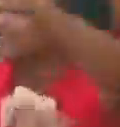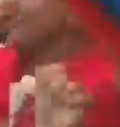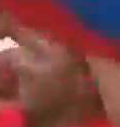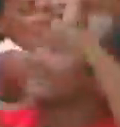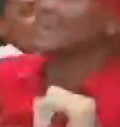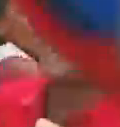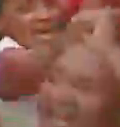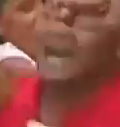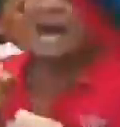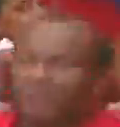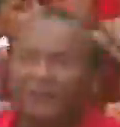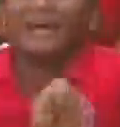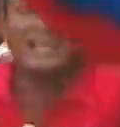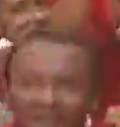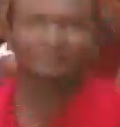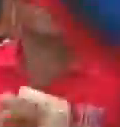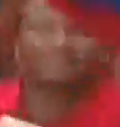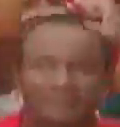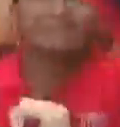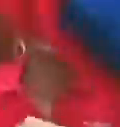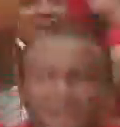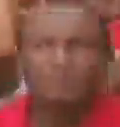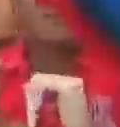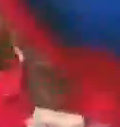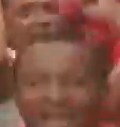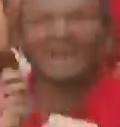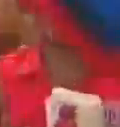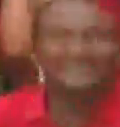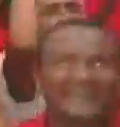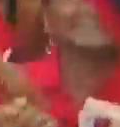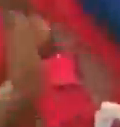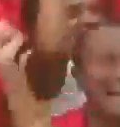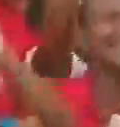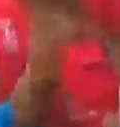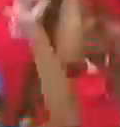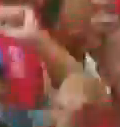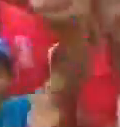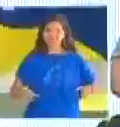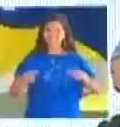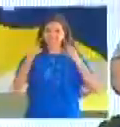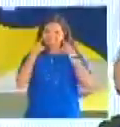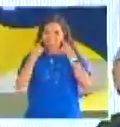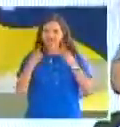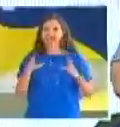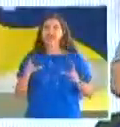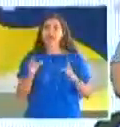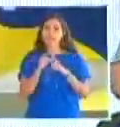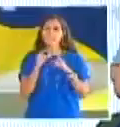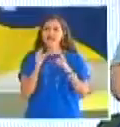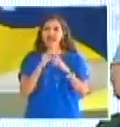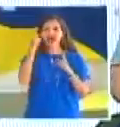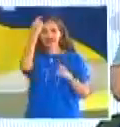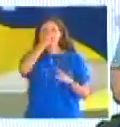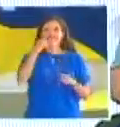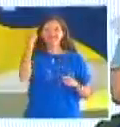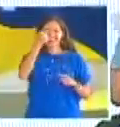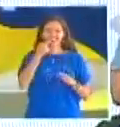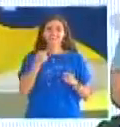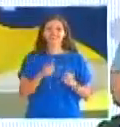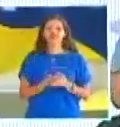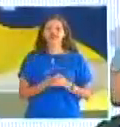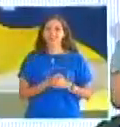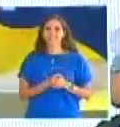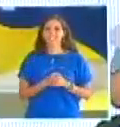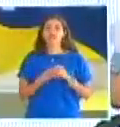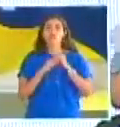a la camarada Ludy Ramírez, para que ustedes vean la palabra, el rostro del nuevo liderazgo